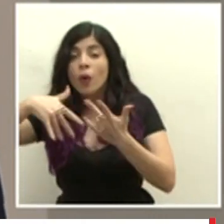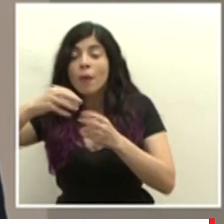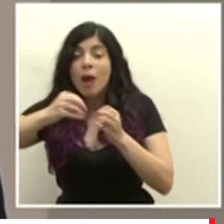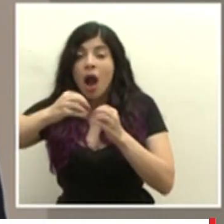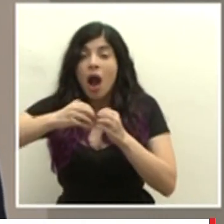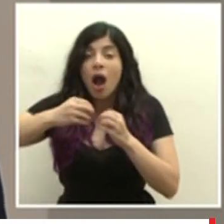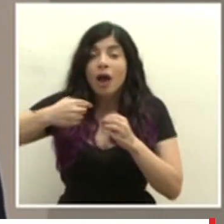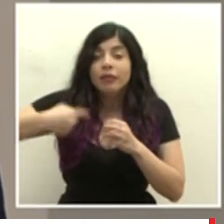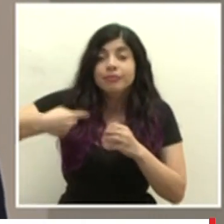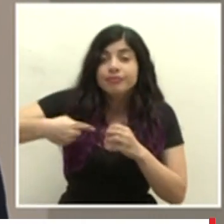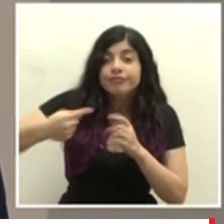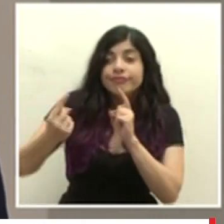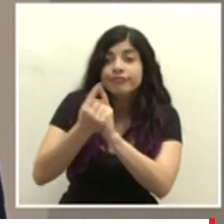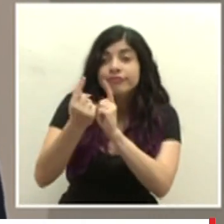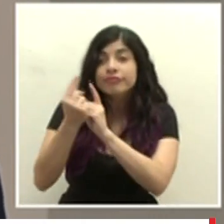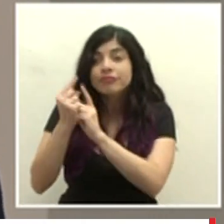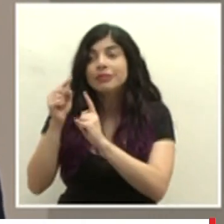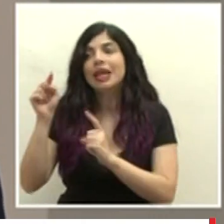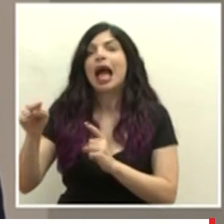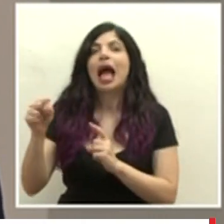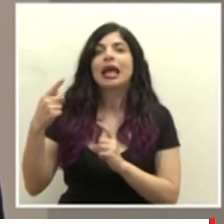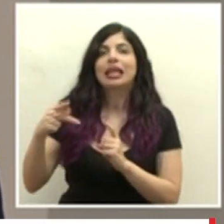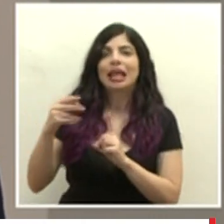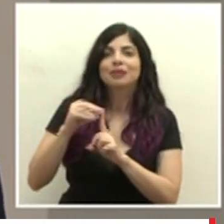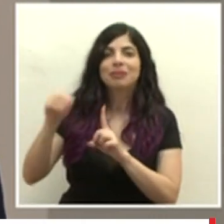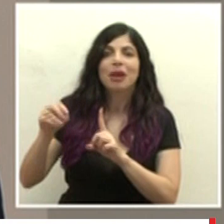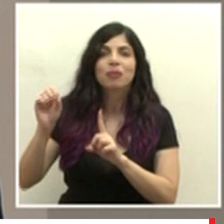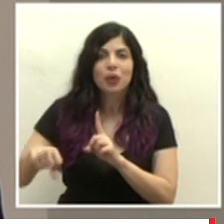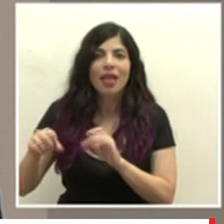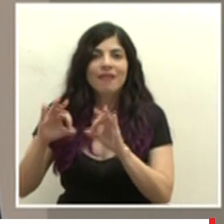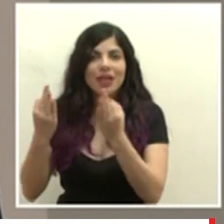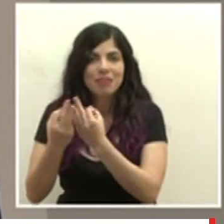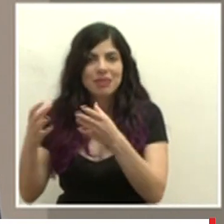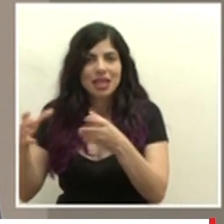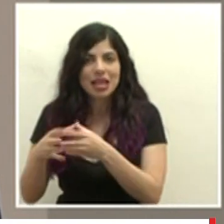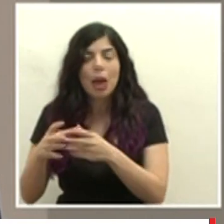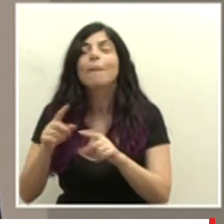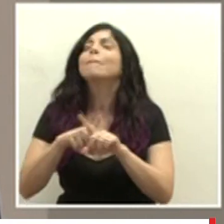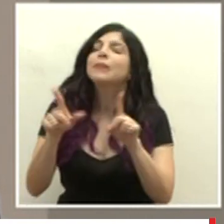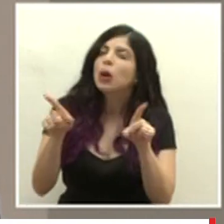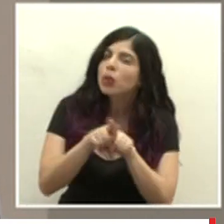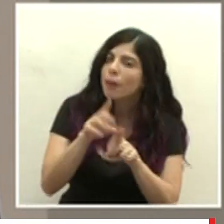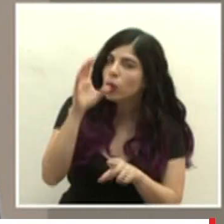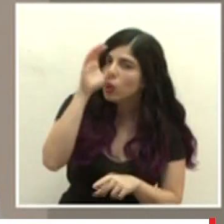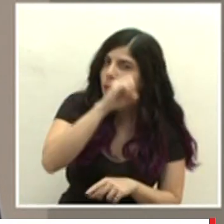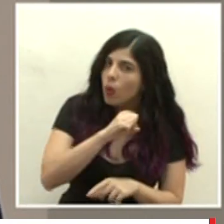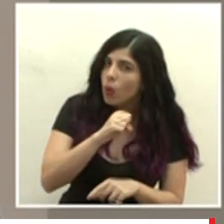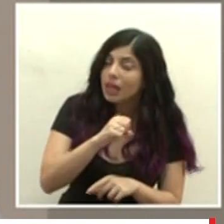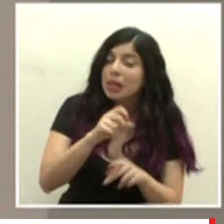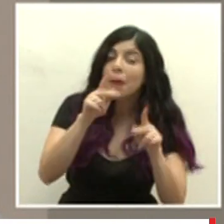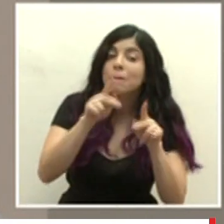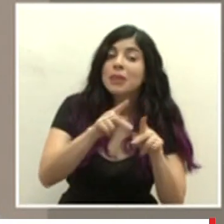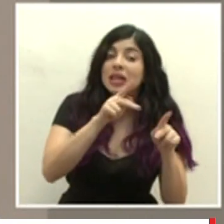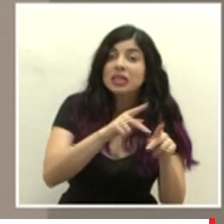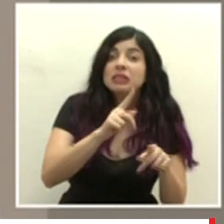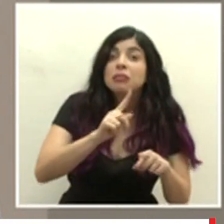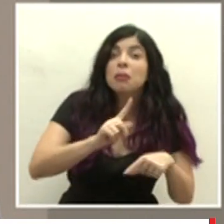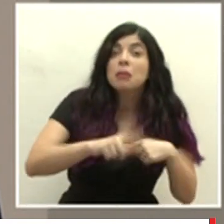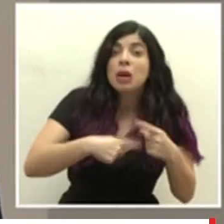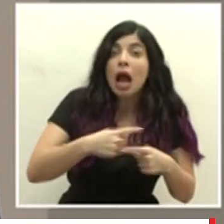más cercana, en realidad es el riesgo que confiere. Sin embargo, también hay que tomar en cuenta que los que van a tener